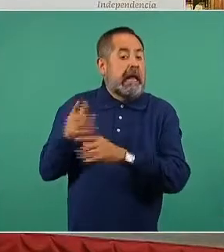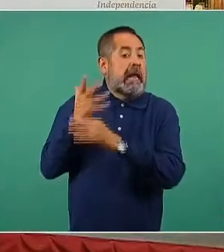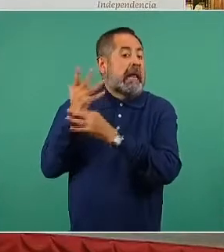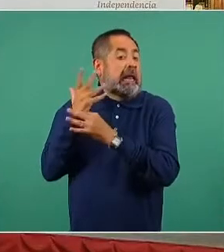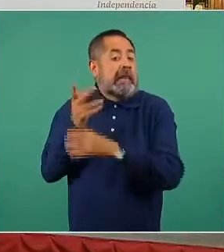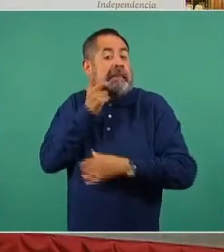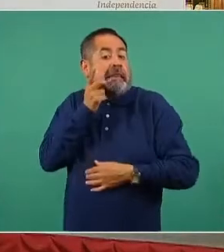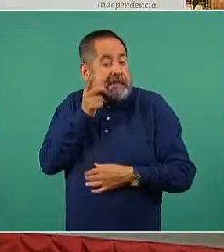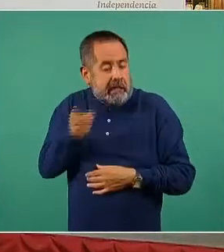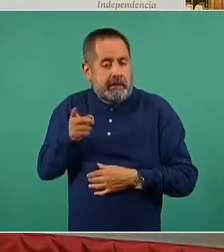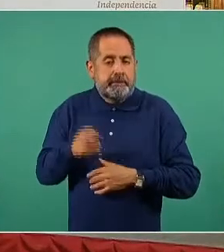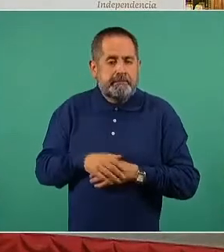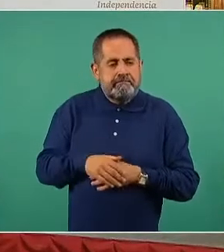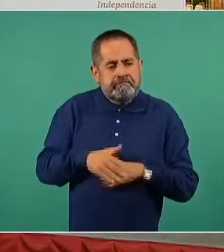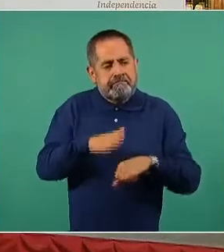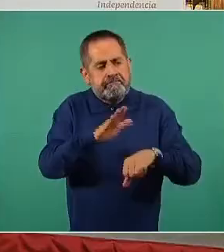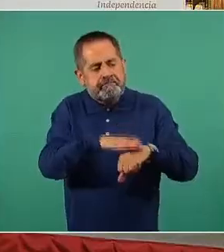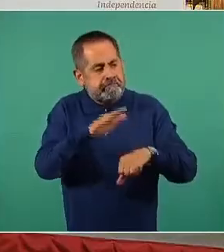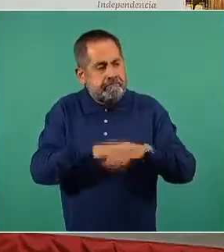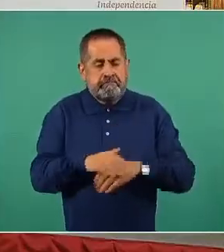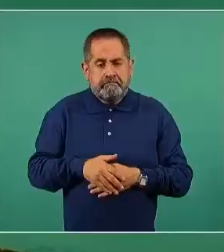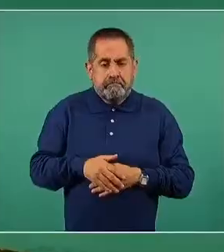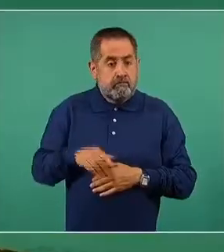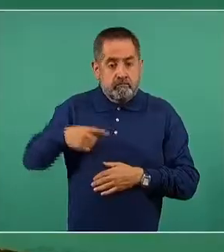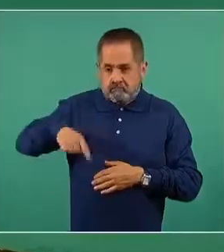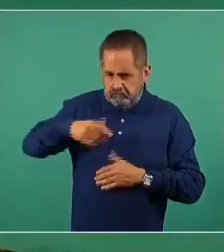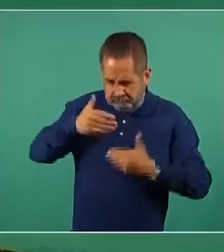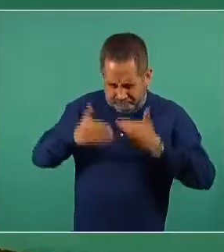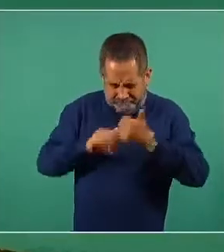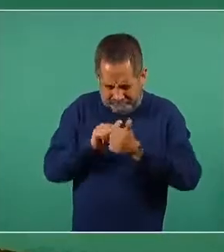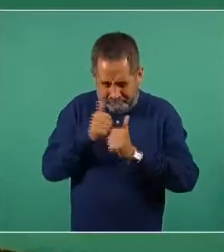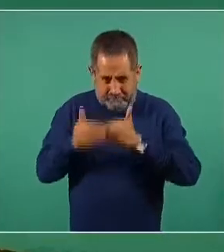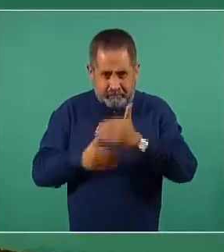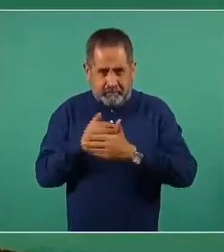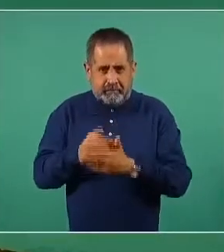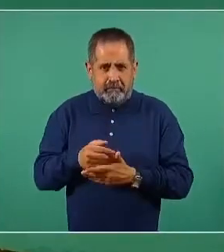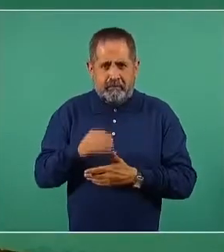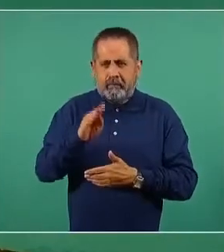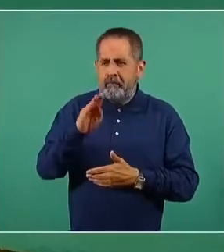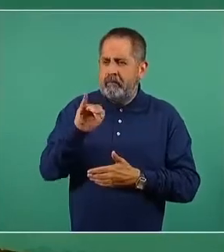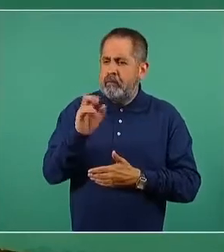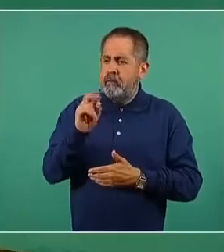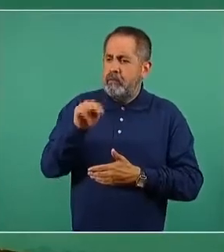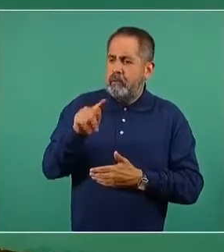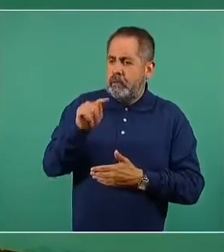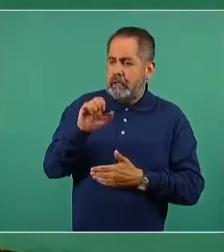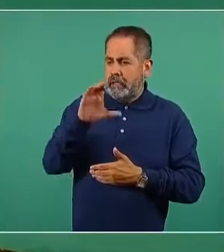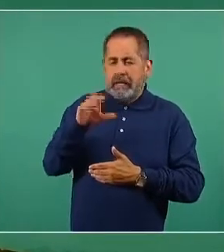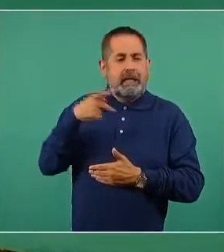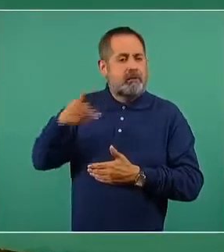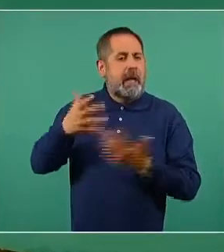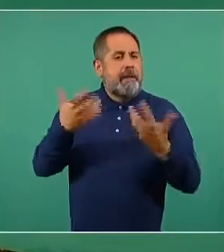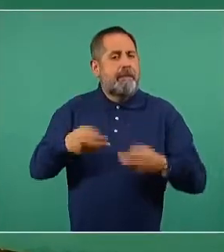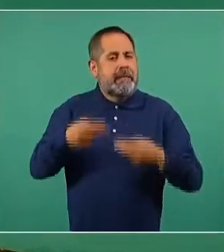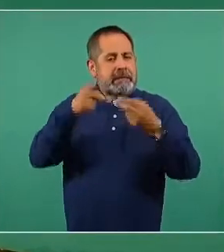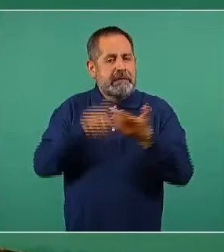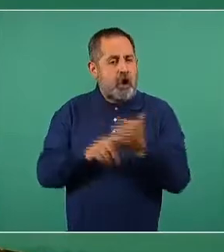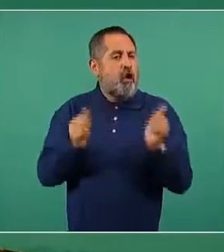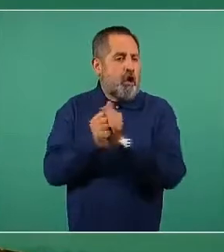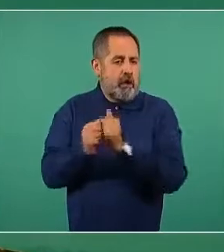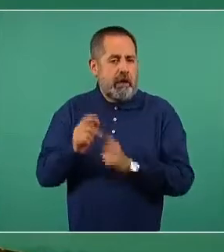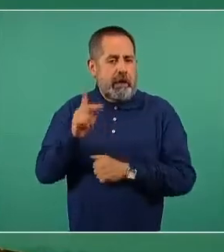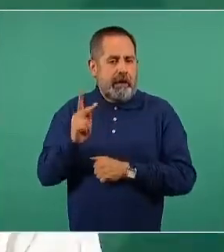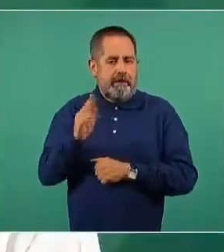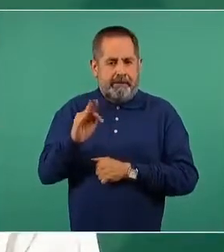que había tenido un desarrollo tecnológico BioNTech o BioNTech, que es la compañía con la que está